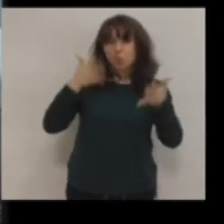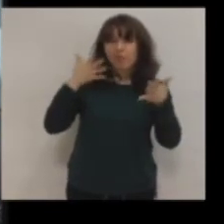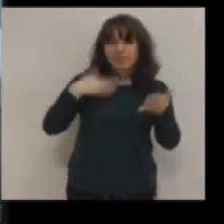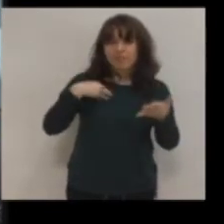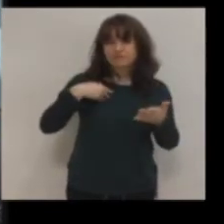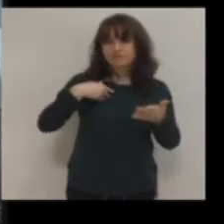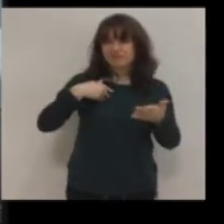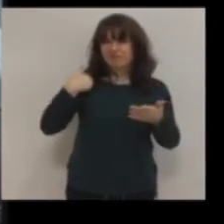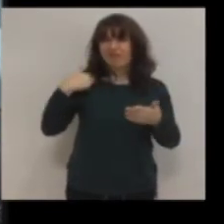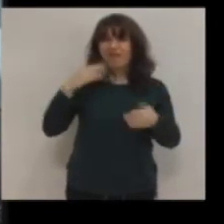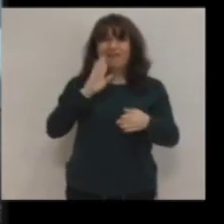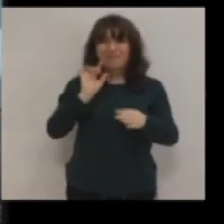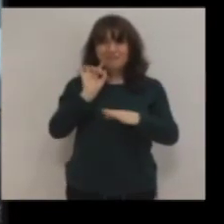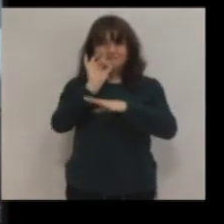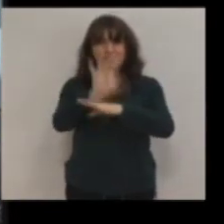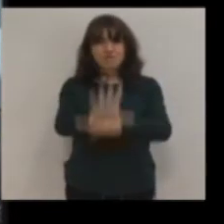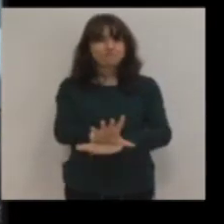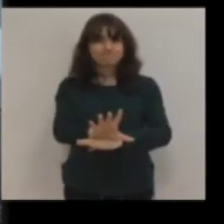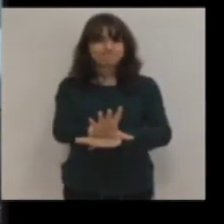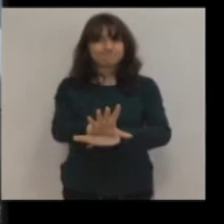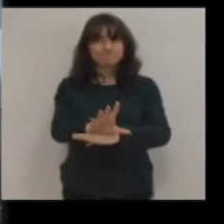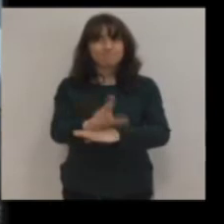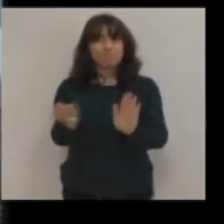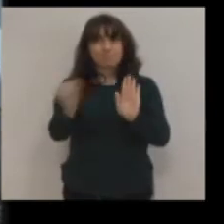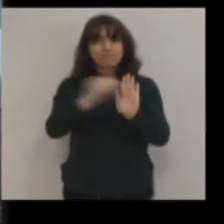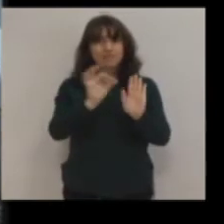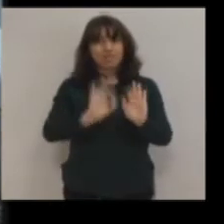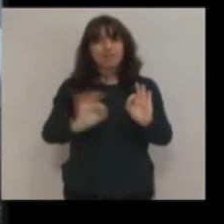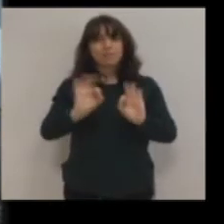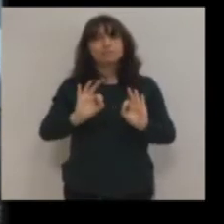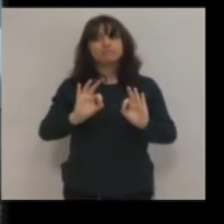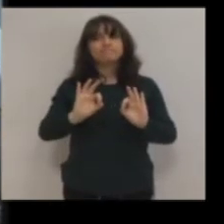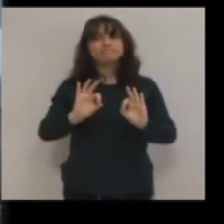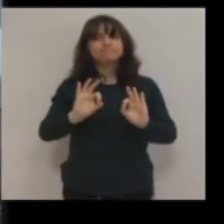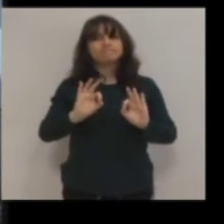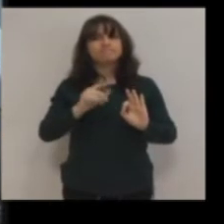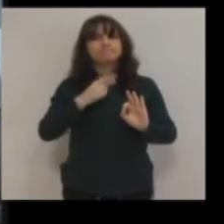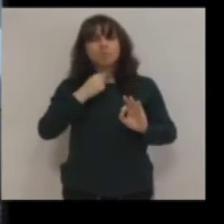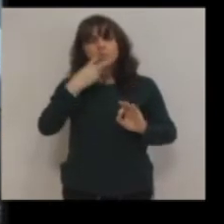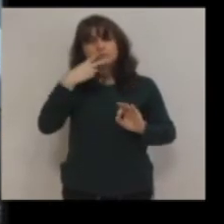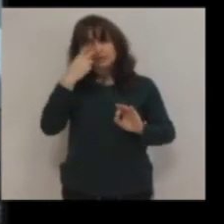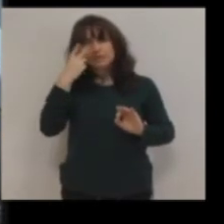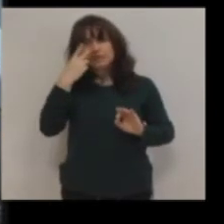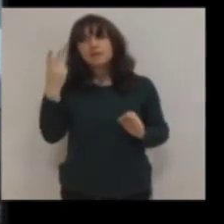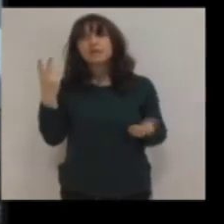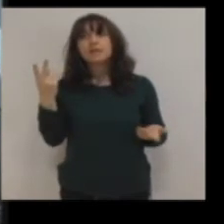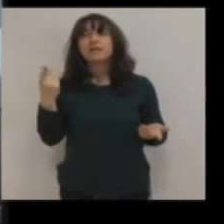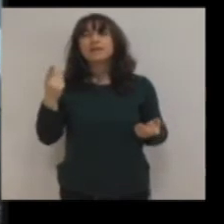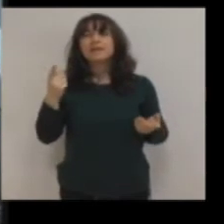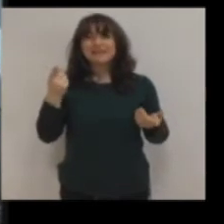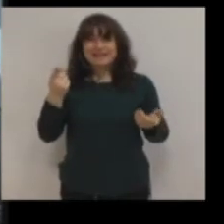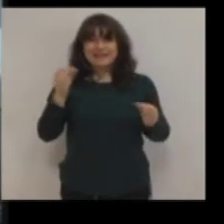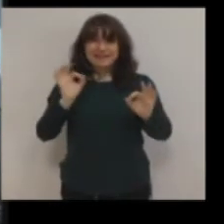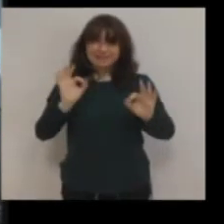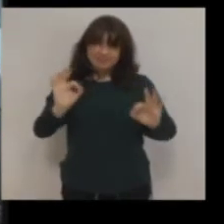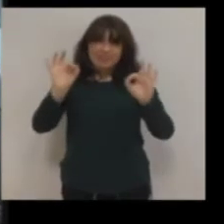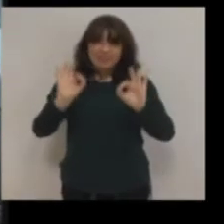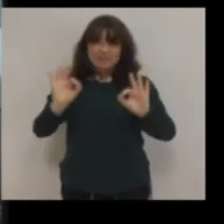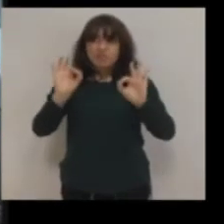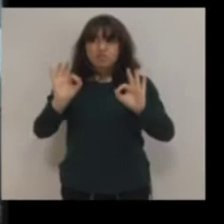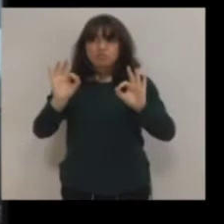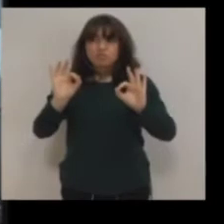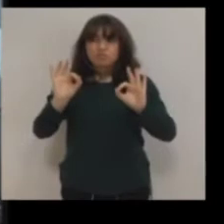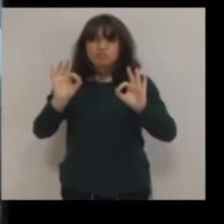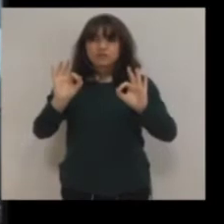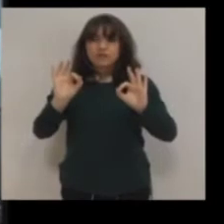os mandé, pero sí lo quiero tocar después, porque en concreto en la especialización creo que